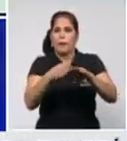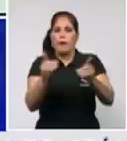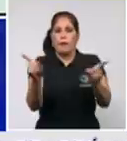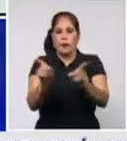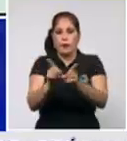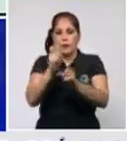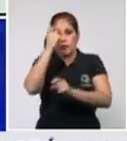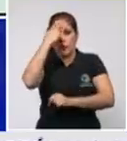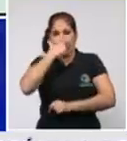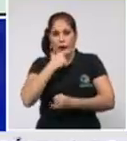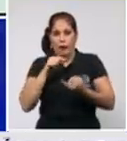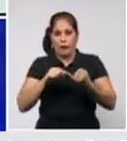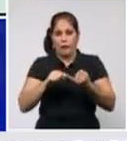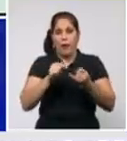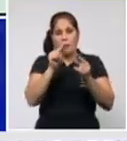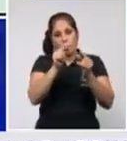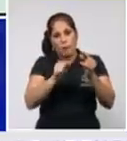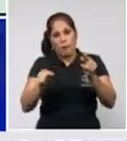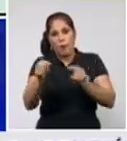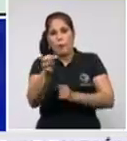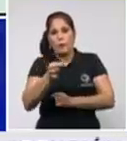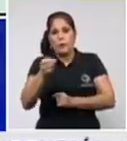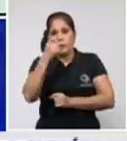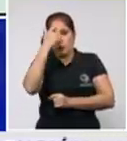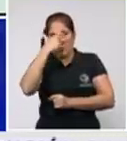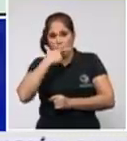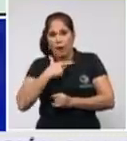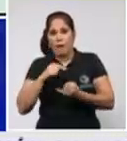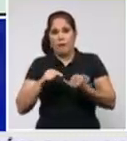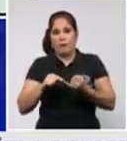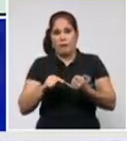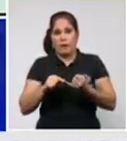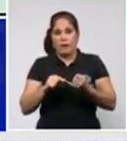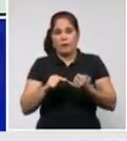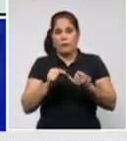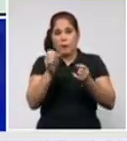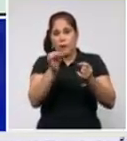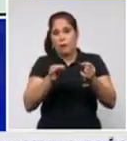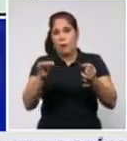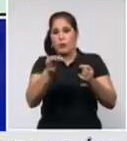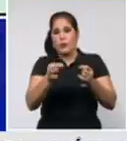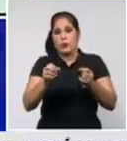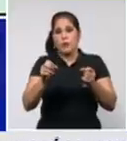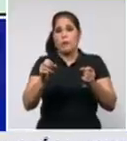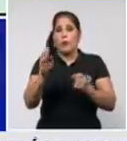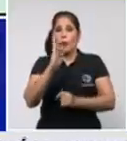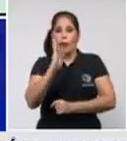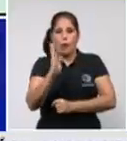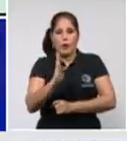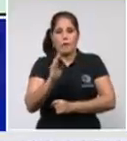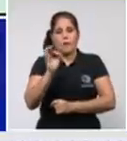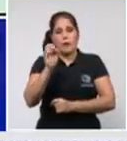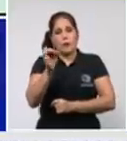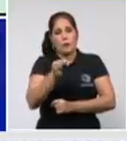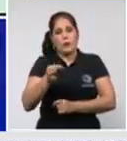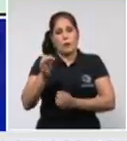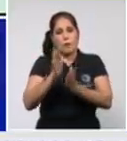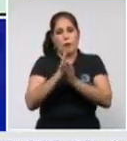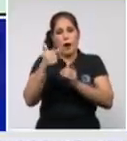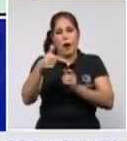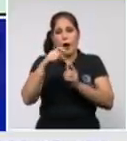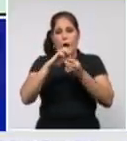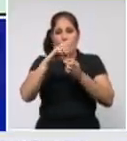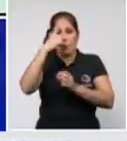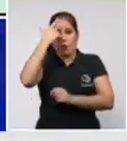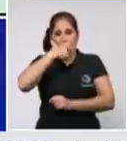de Ávila, le sigue el municipio de Ciego de Ávila, el municipio de Bolivia, Majagua, también de este